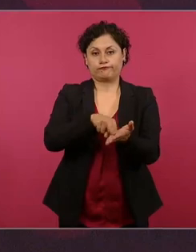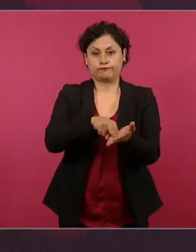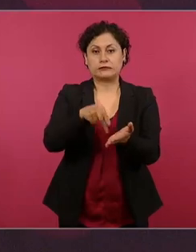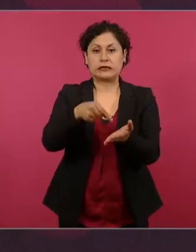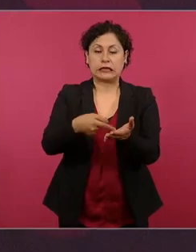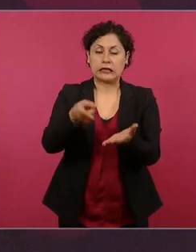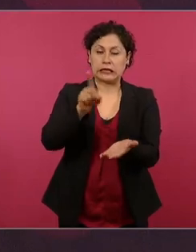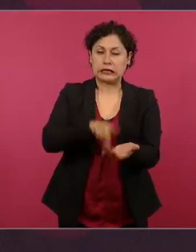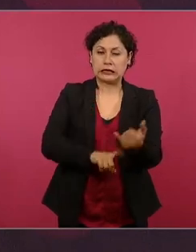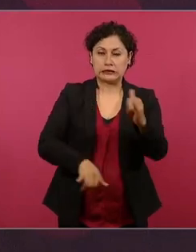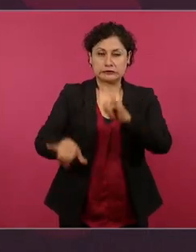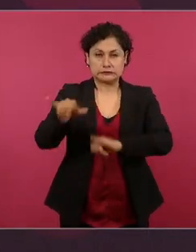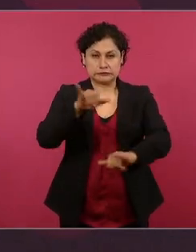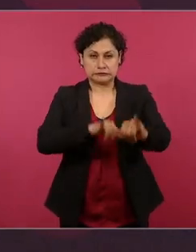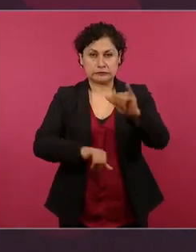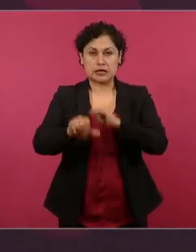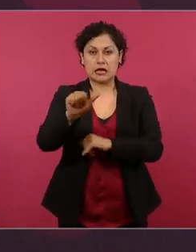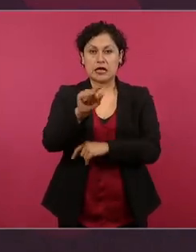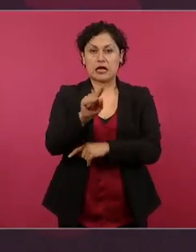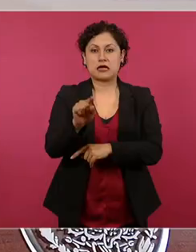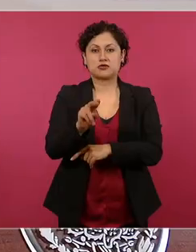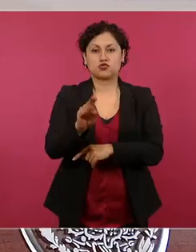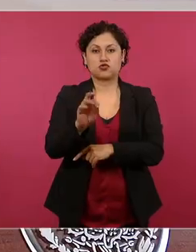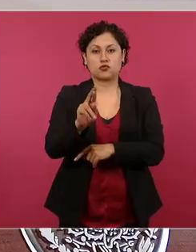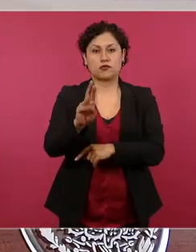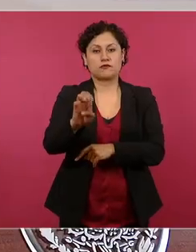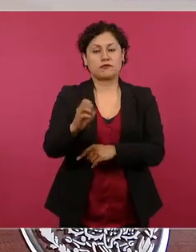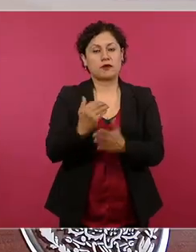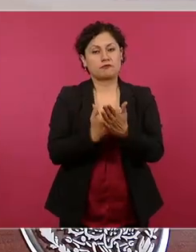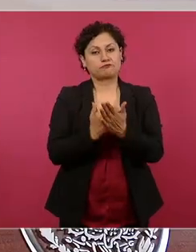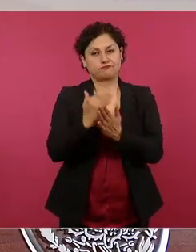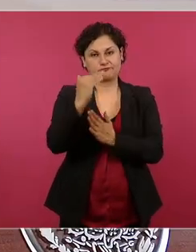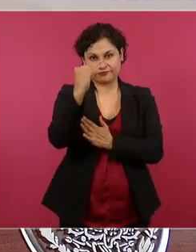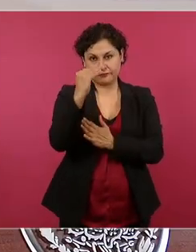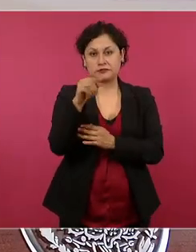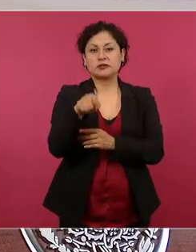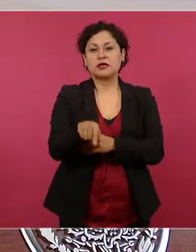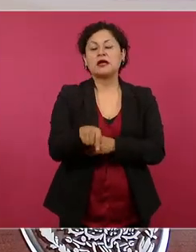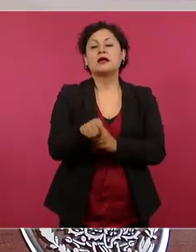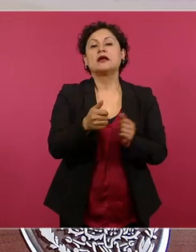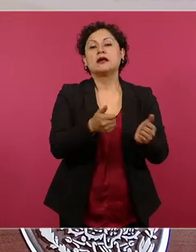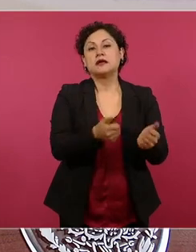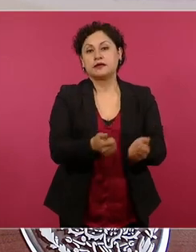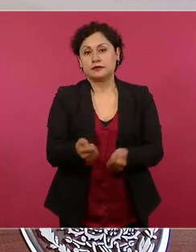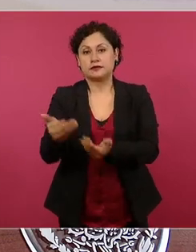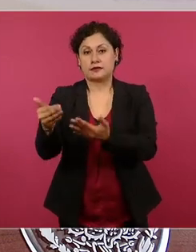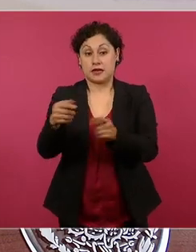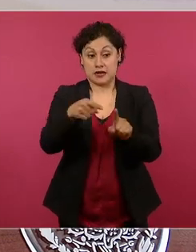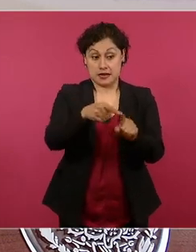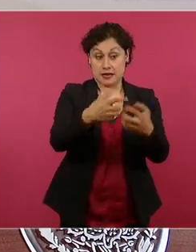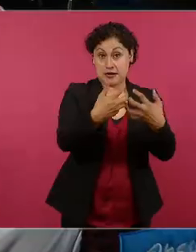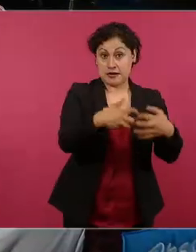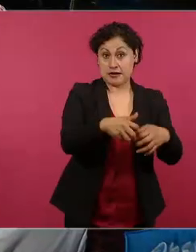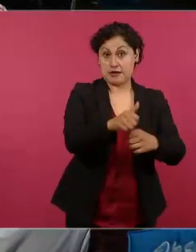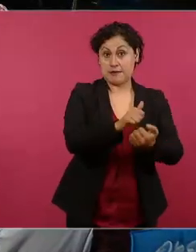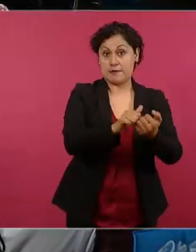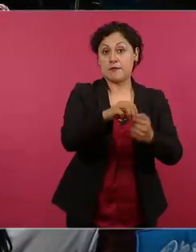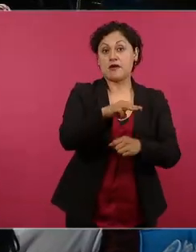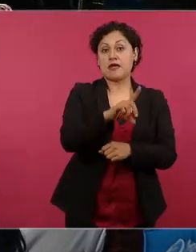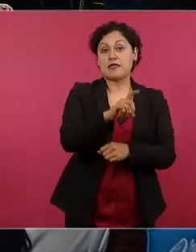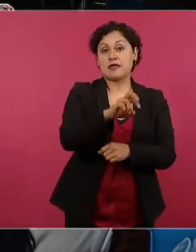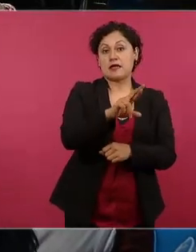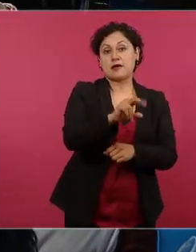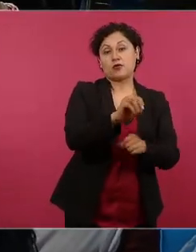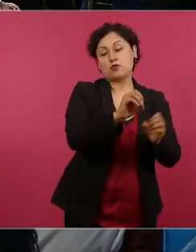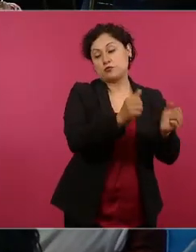de la refinería de Madero, que se está llevando a la refinería de Dos Bocas